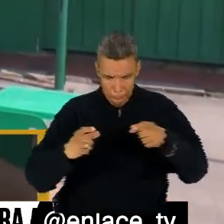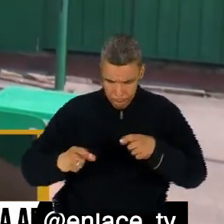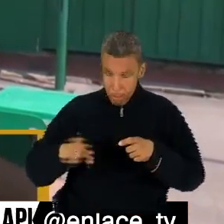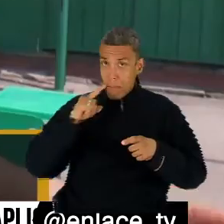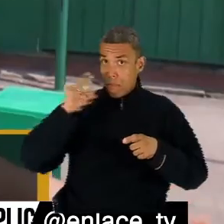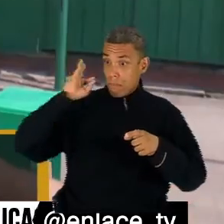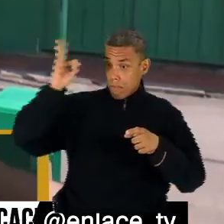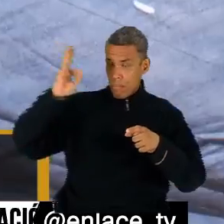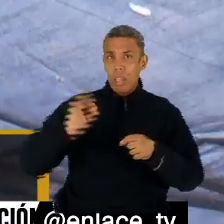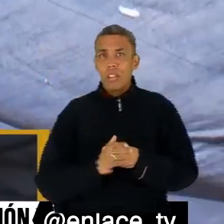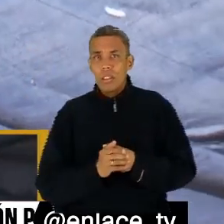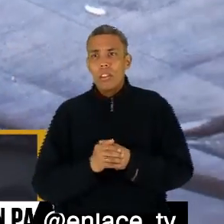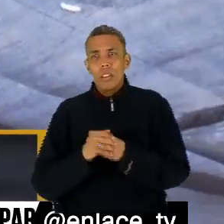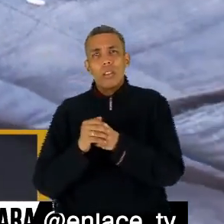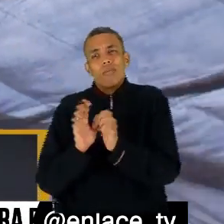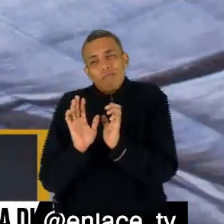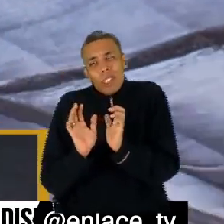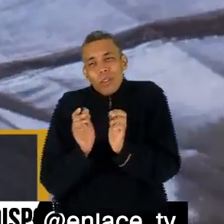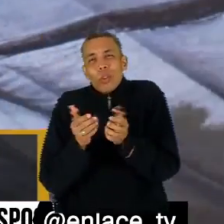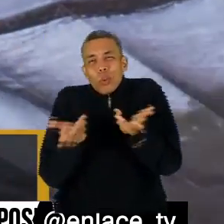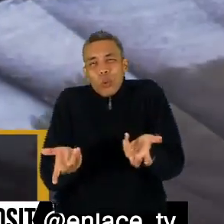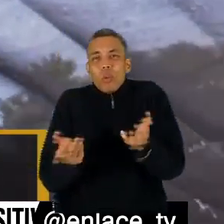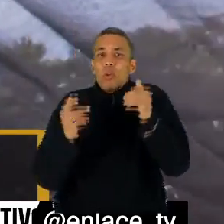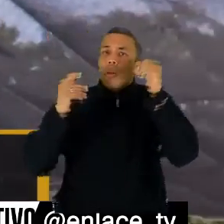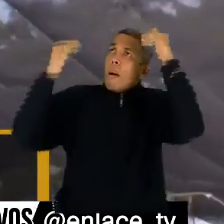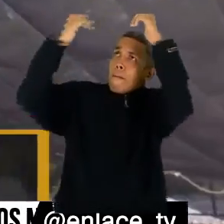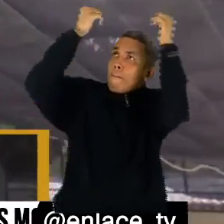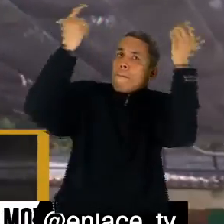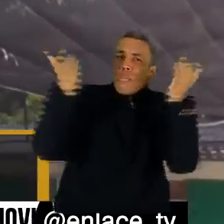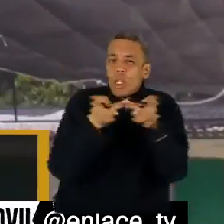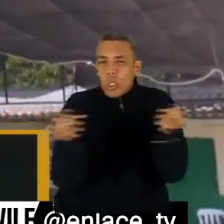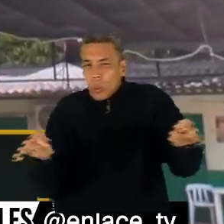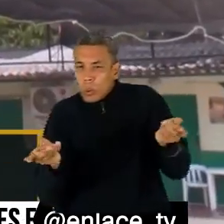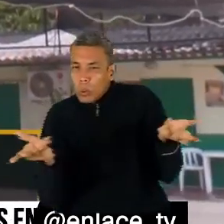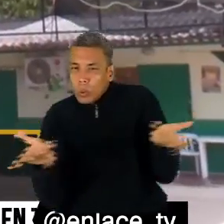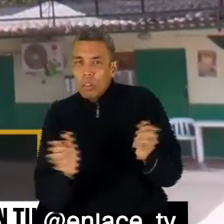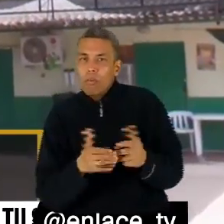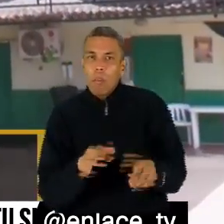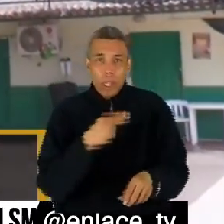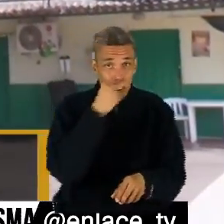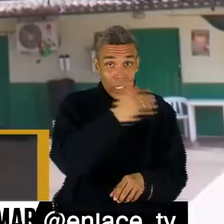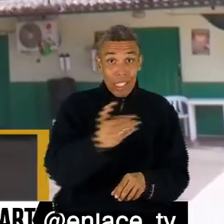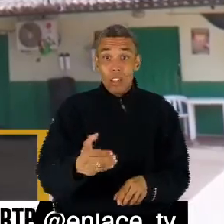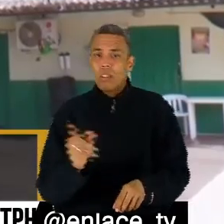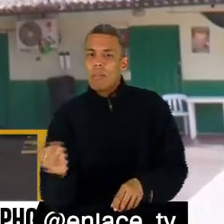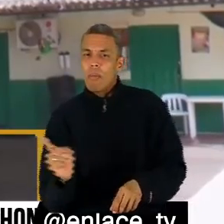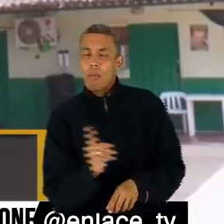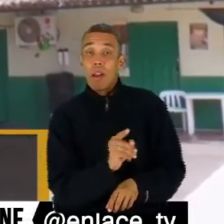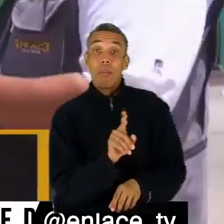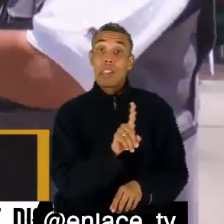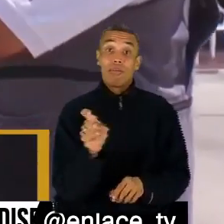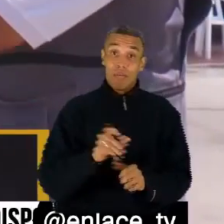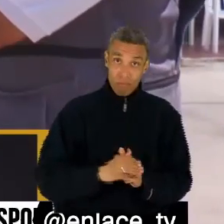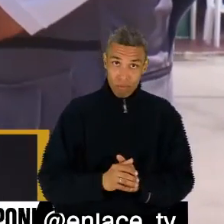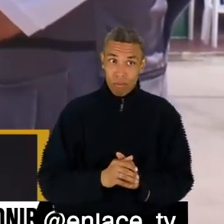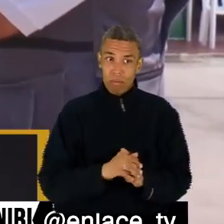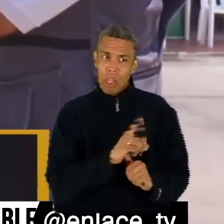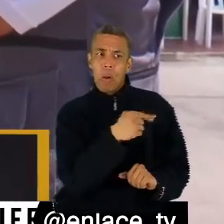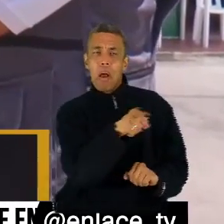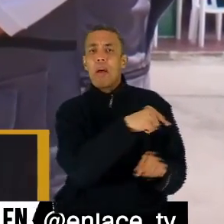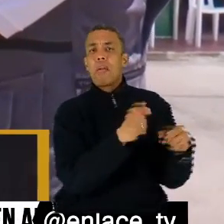encargado distribuye muy bien. Según las directivas de la escuela, estos alimentos los reciben unos 100 menores. Los restantes 400 de la escuela no se benefician del